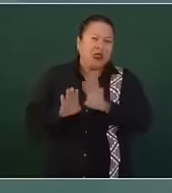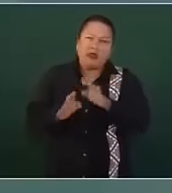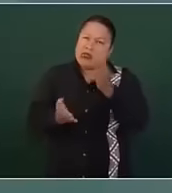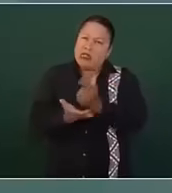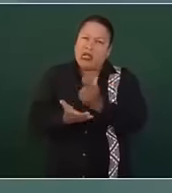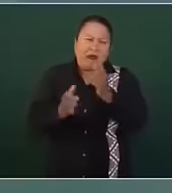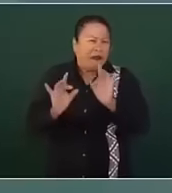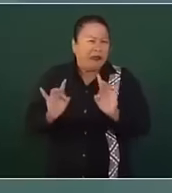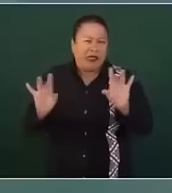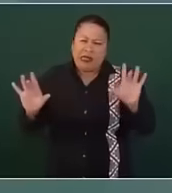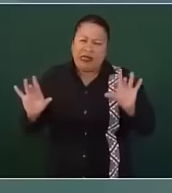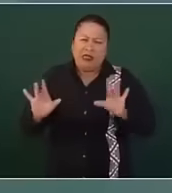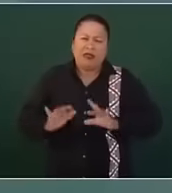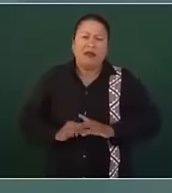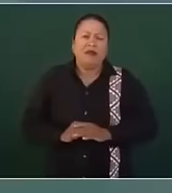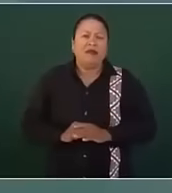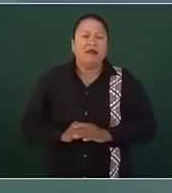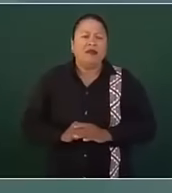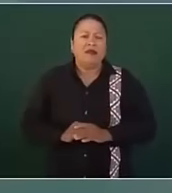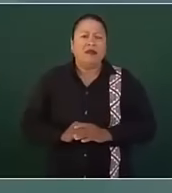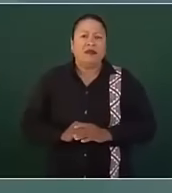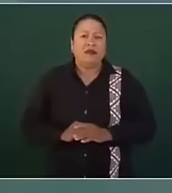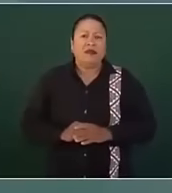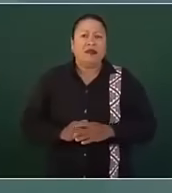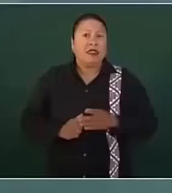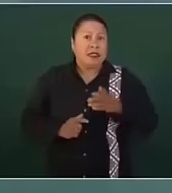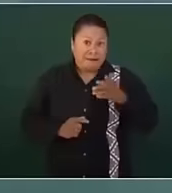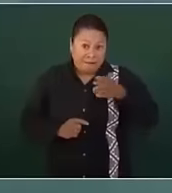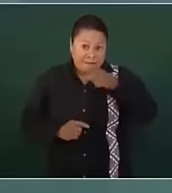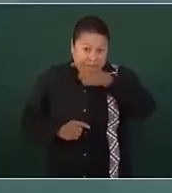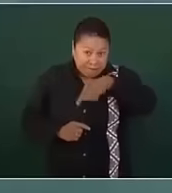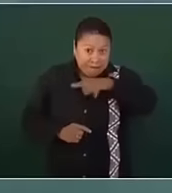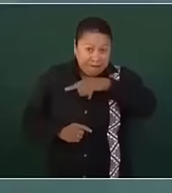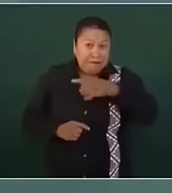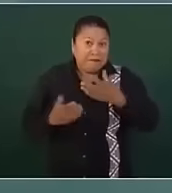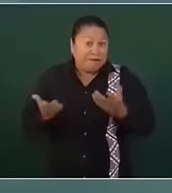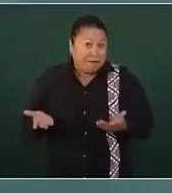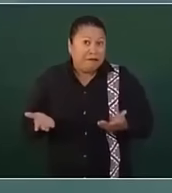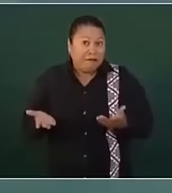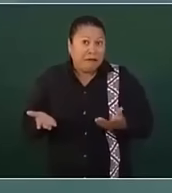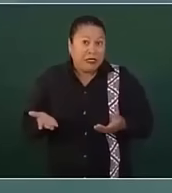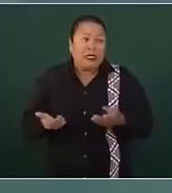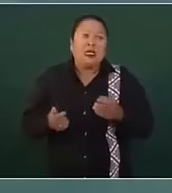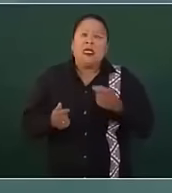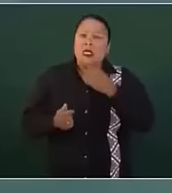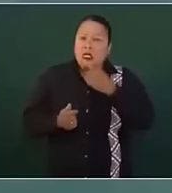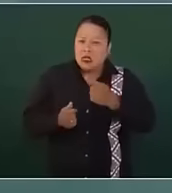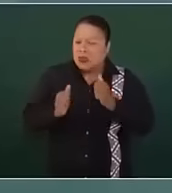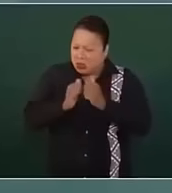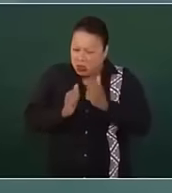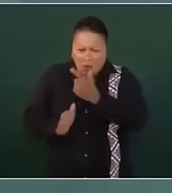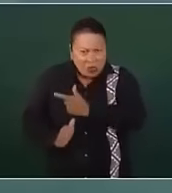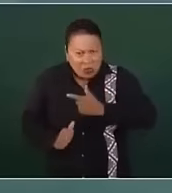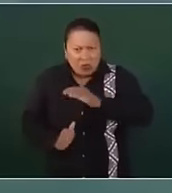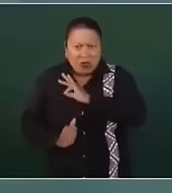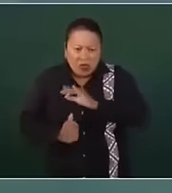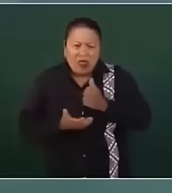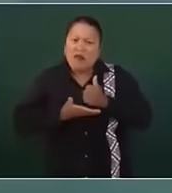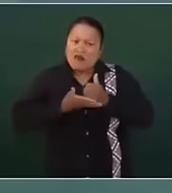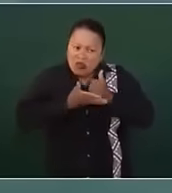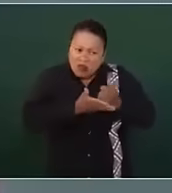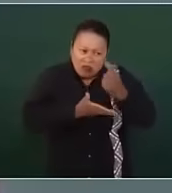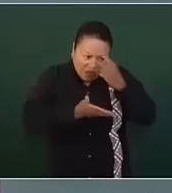y están ellos también dispuestos a ayudar, a